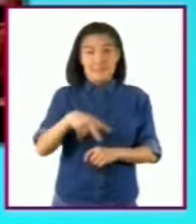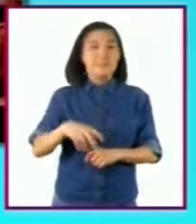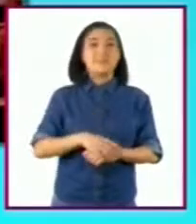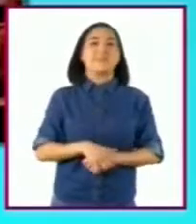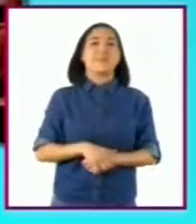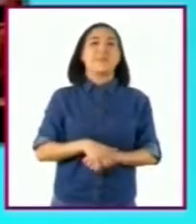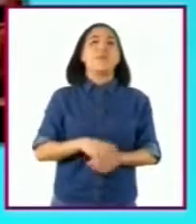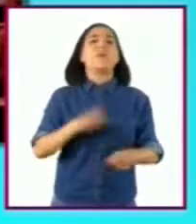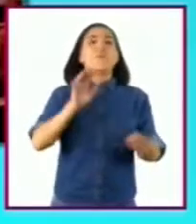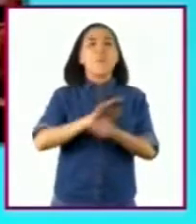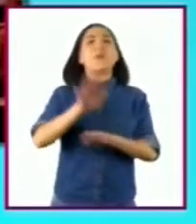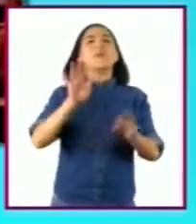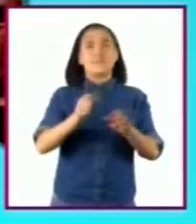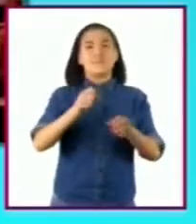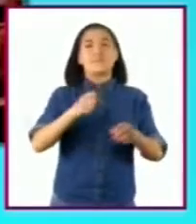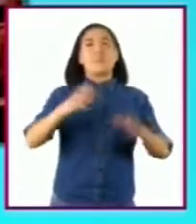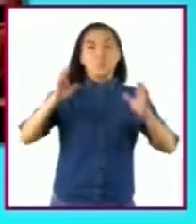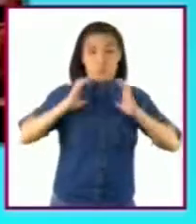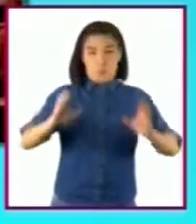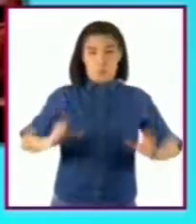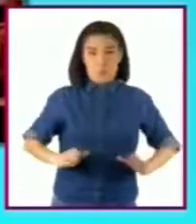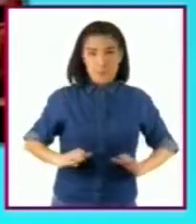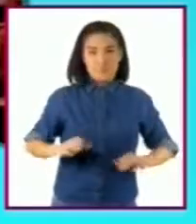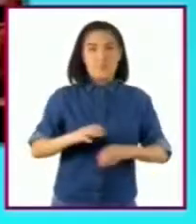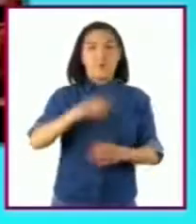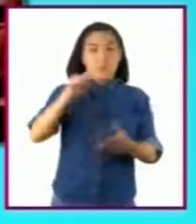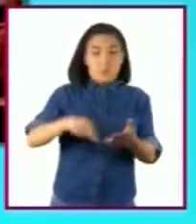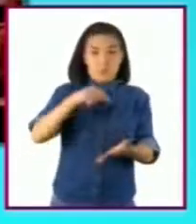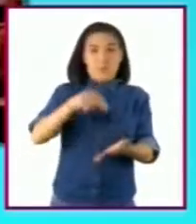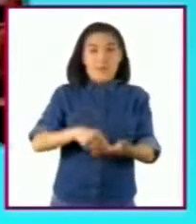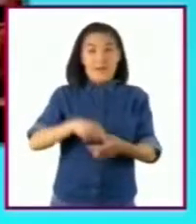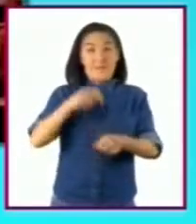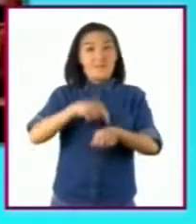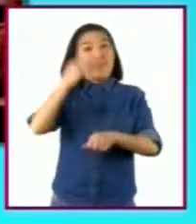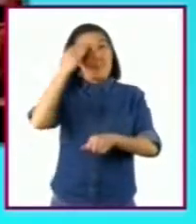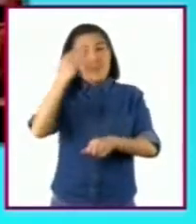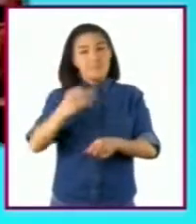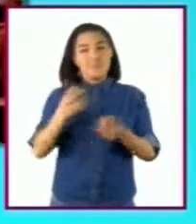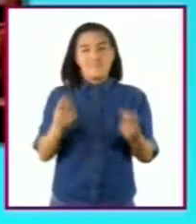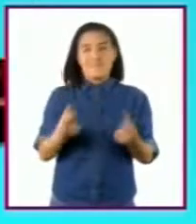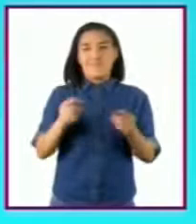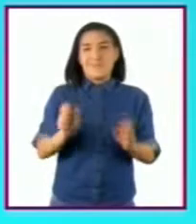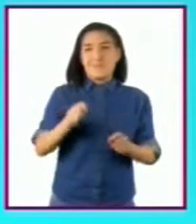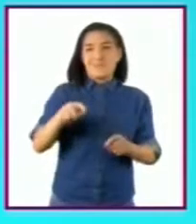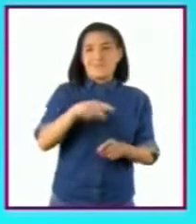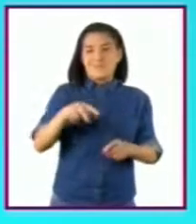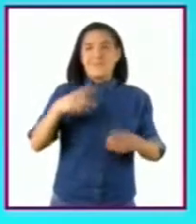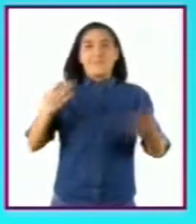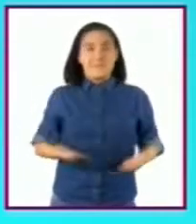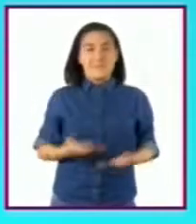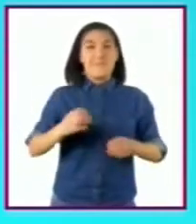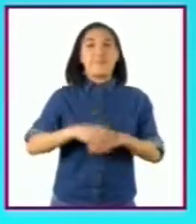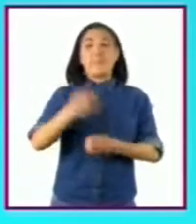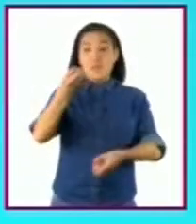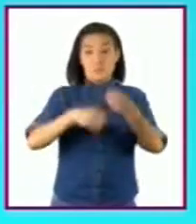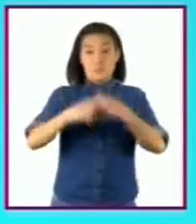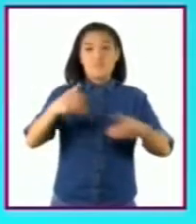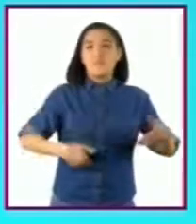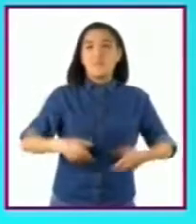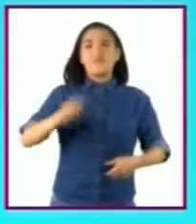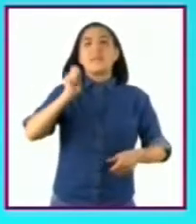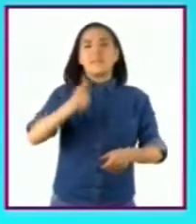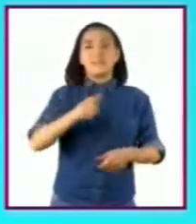estos elementos se refieren al cuerpo, espacio, el tiempo y el ritmo. En el teatro son